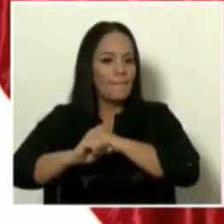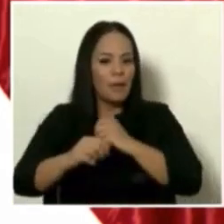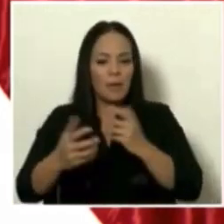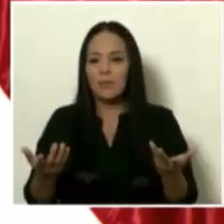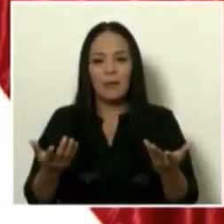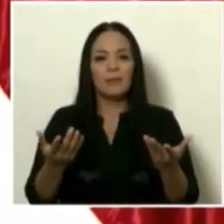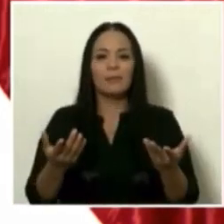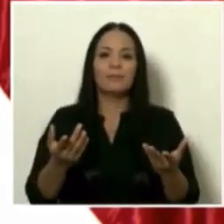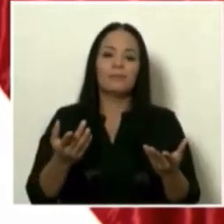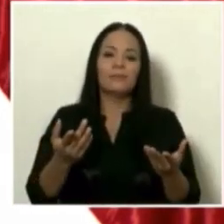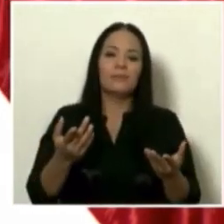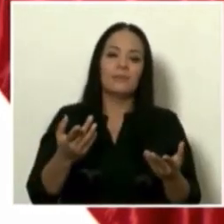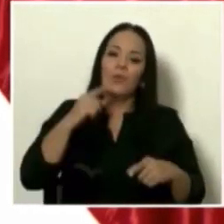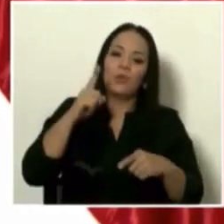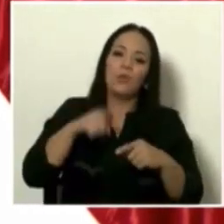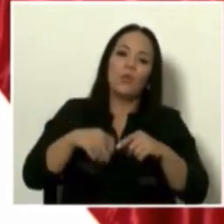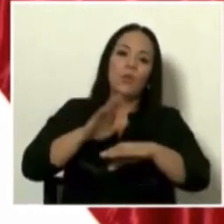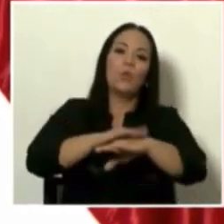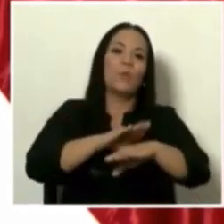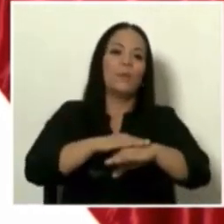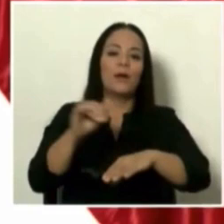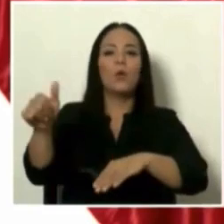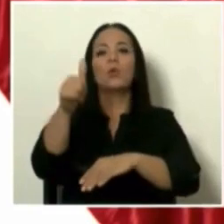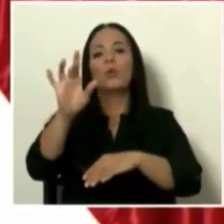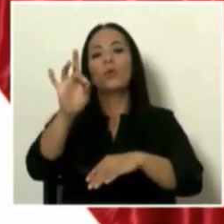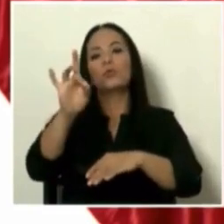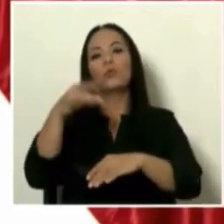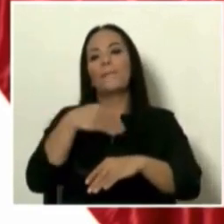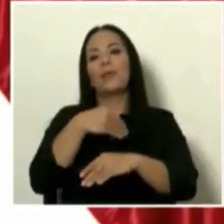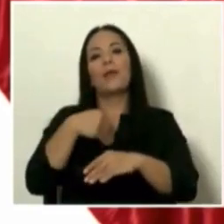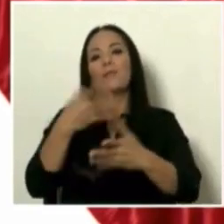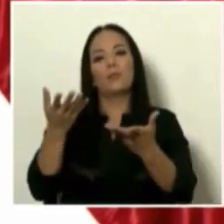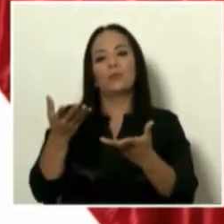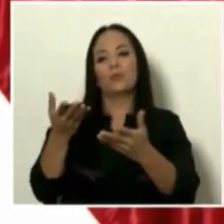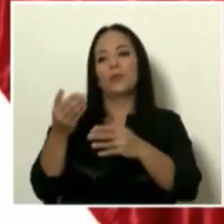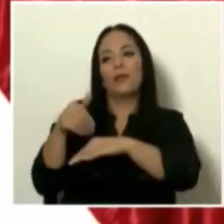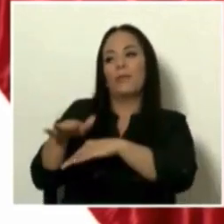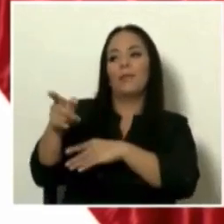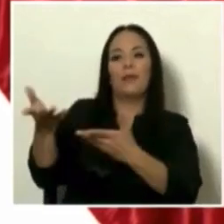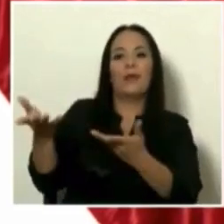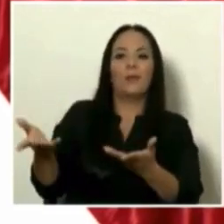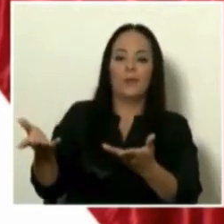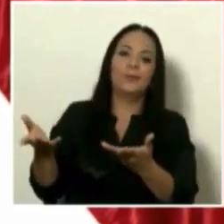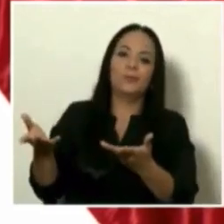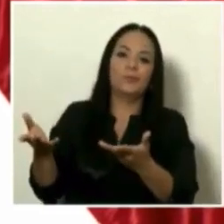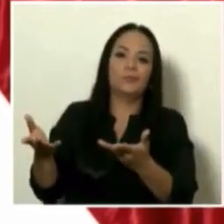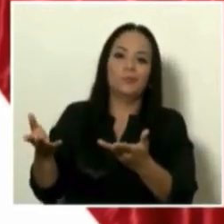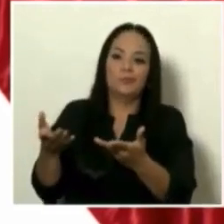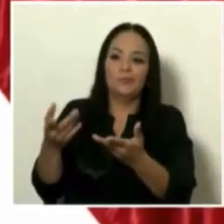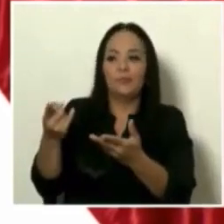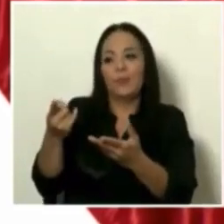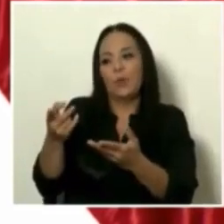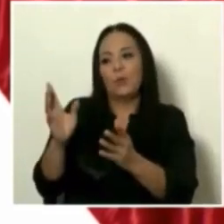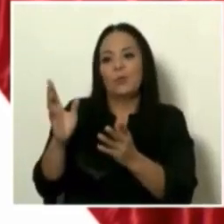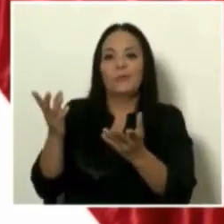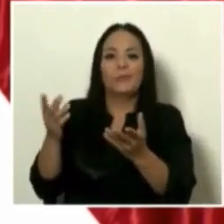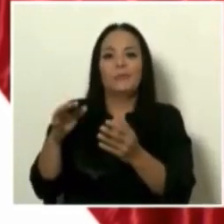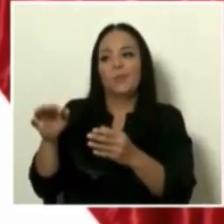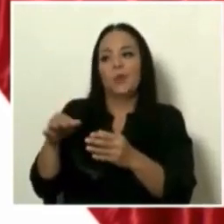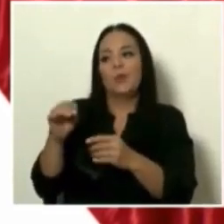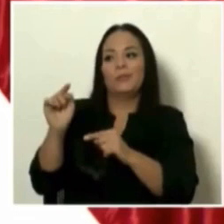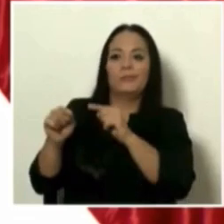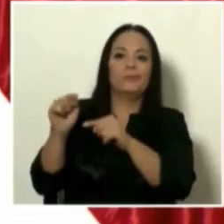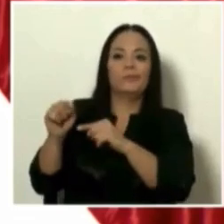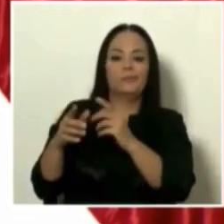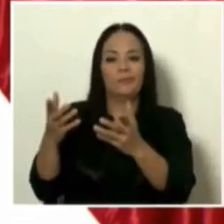los otros 8 miembros que le mandaron una censura muy bien documentada, muy bien